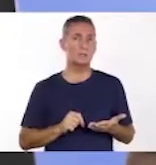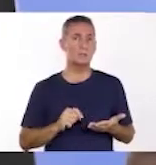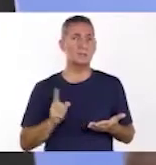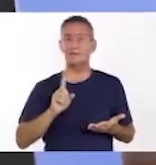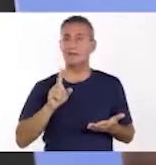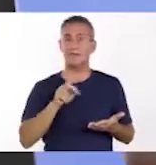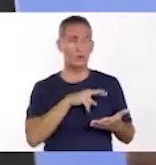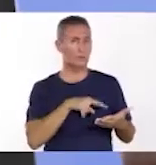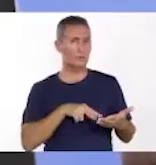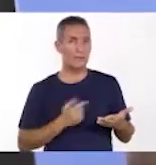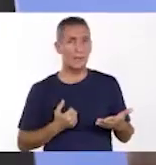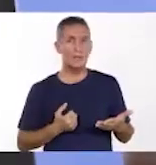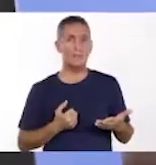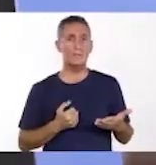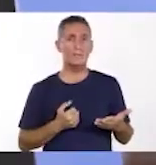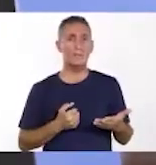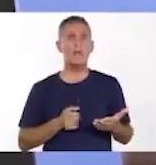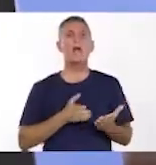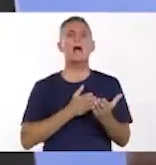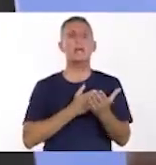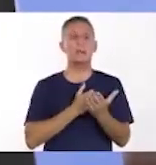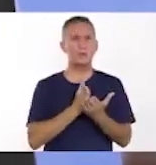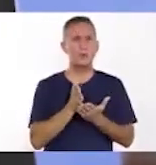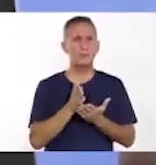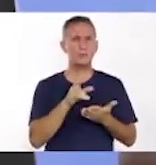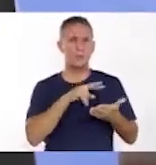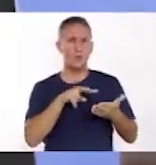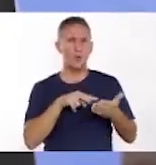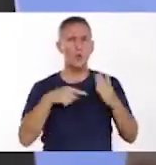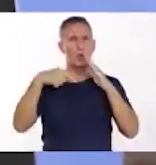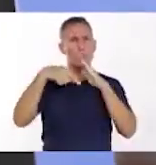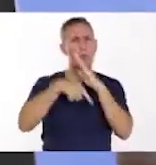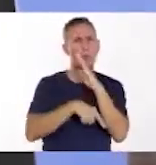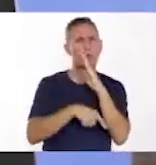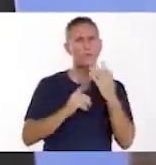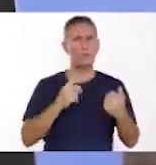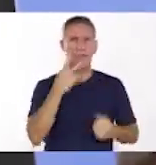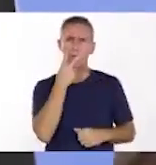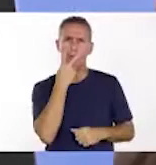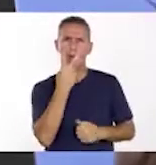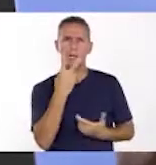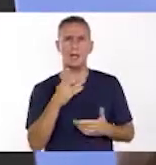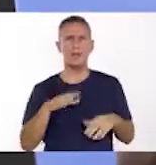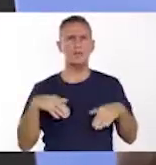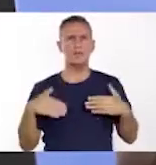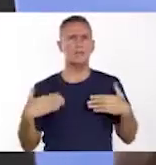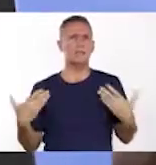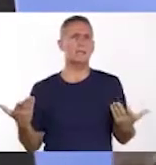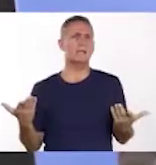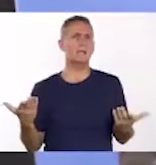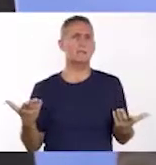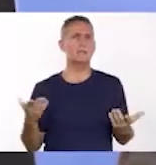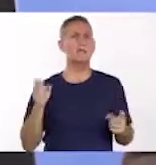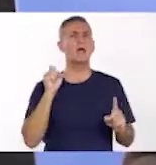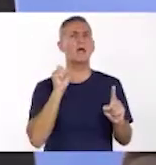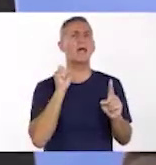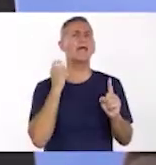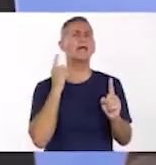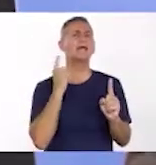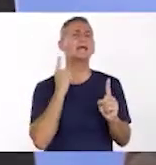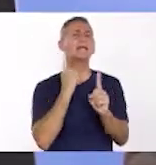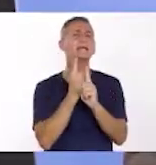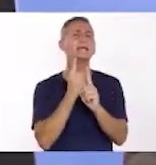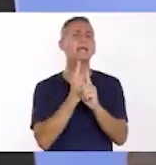lectura. Por tanto, hay que seguir leyendo, profundizando para ver qué sucede en el